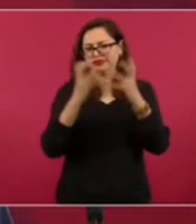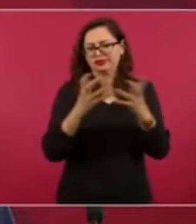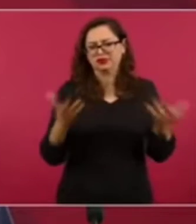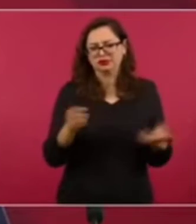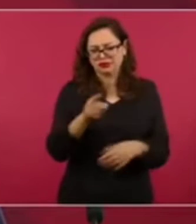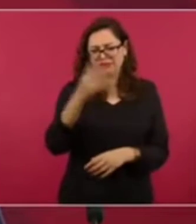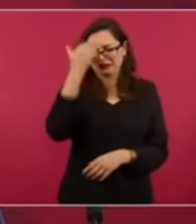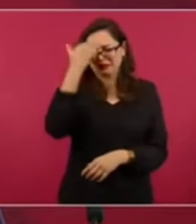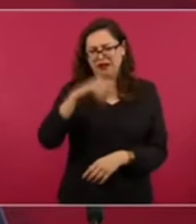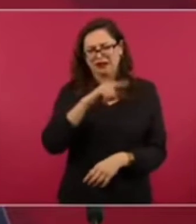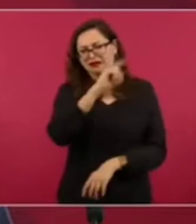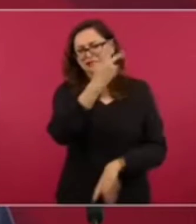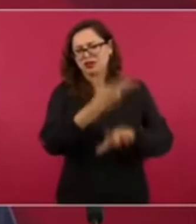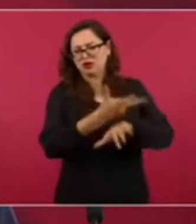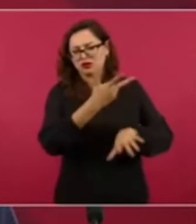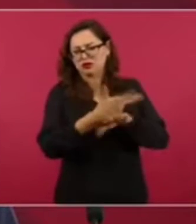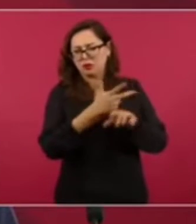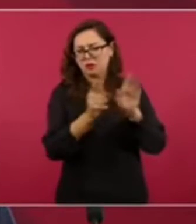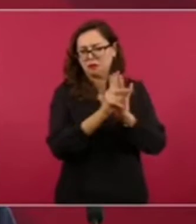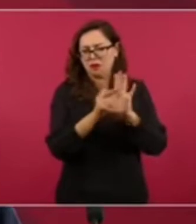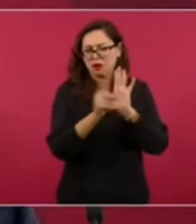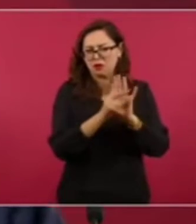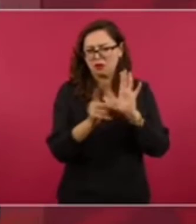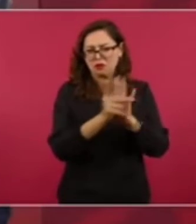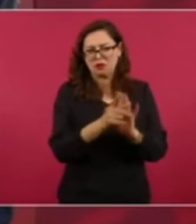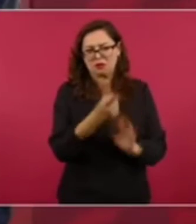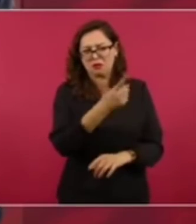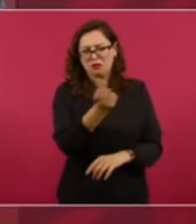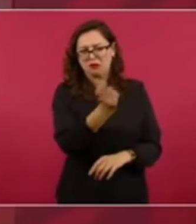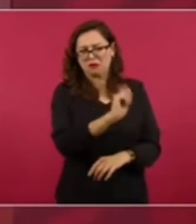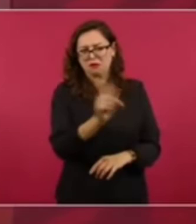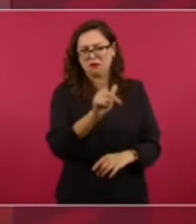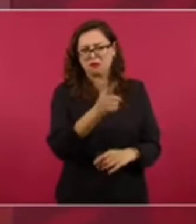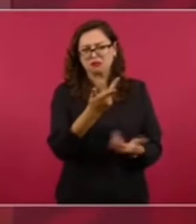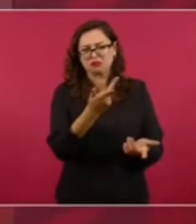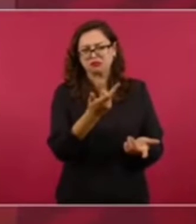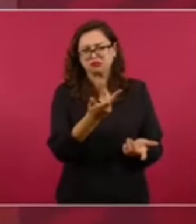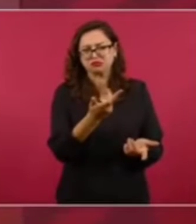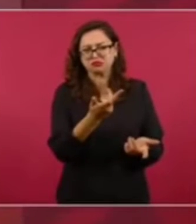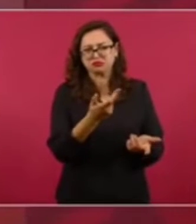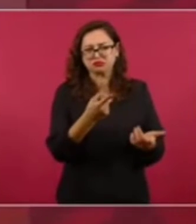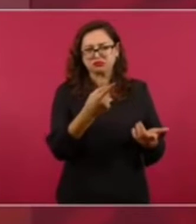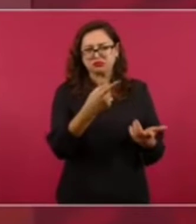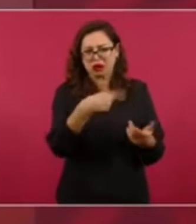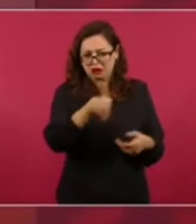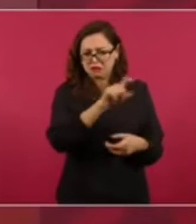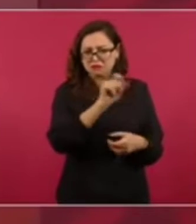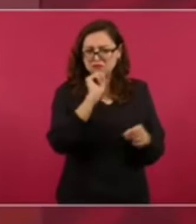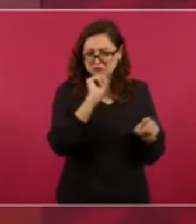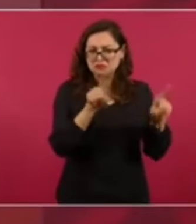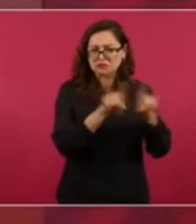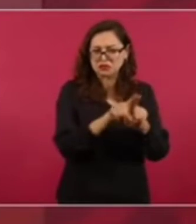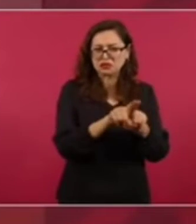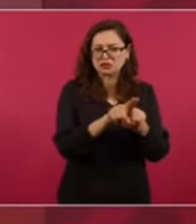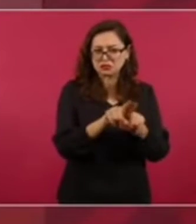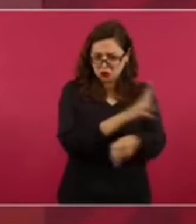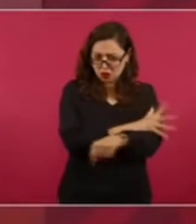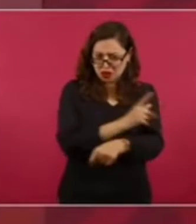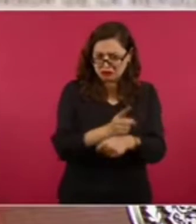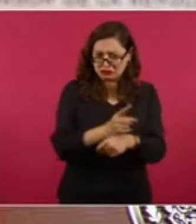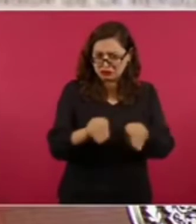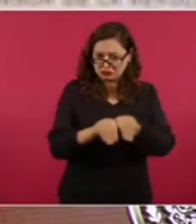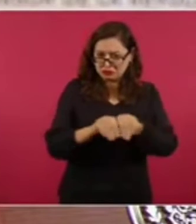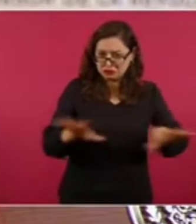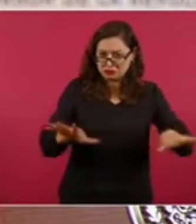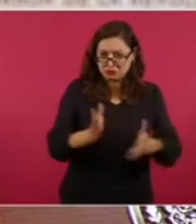que el Washington Post, que el Wall Street Journal, que el Financial Times se